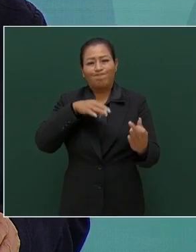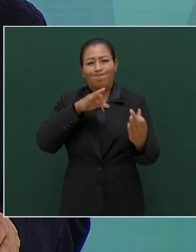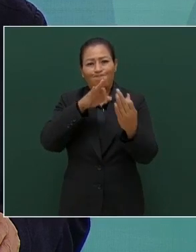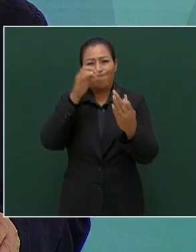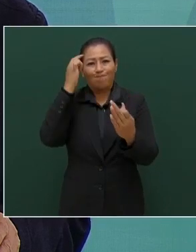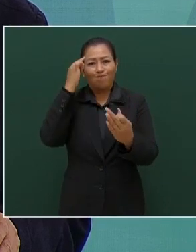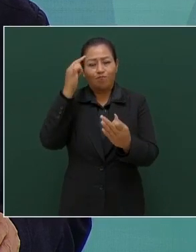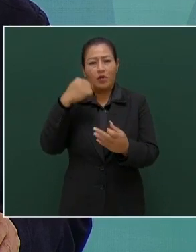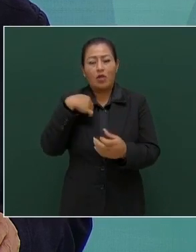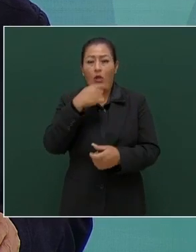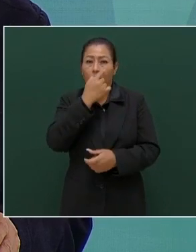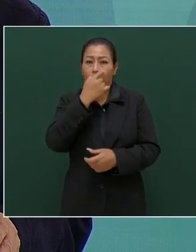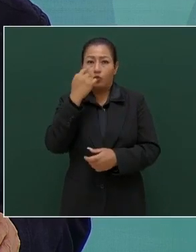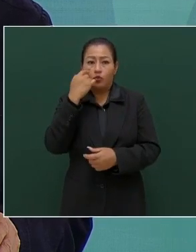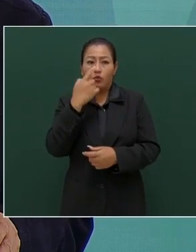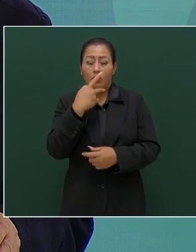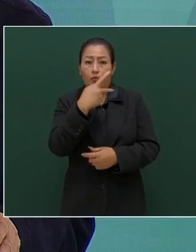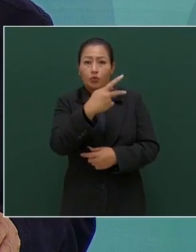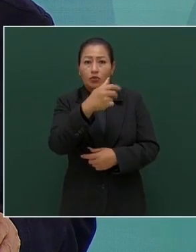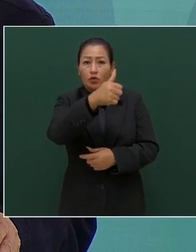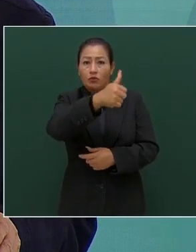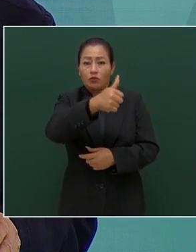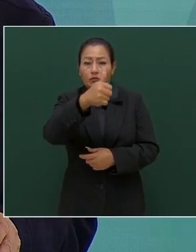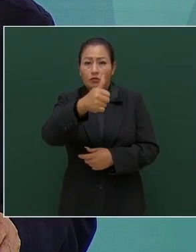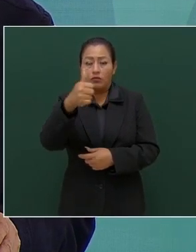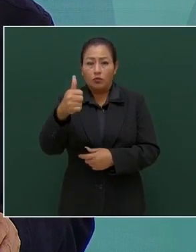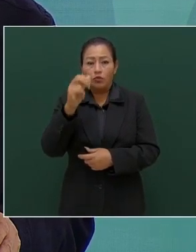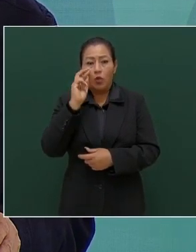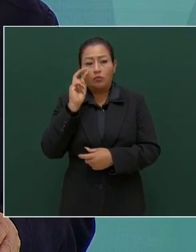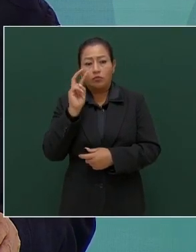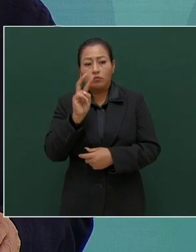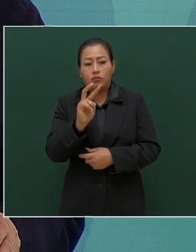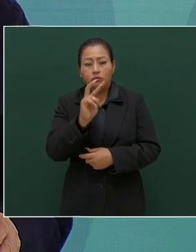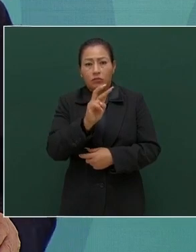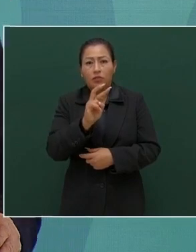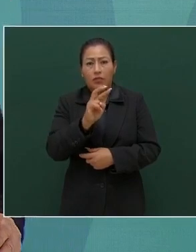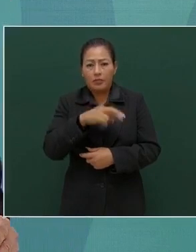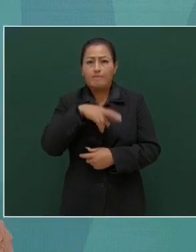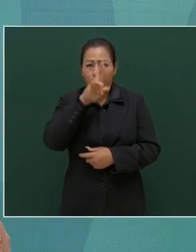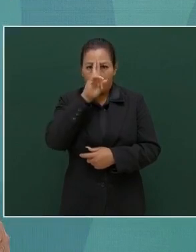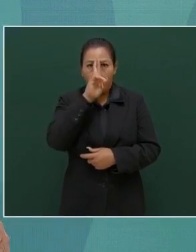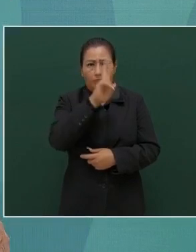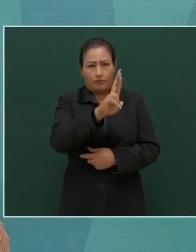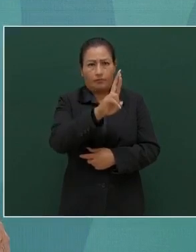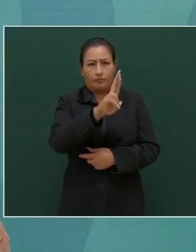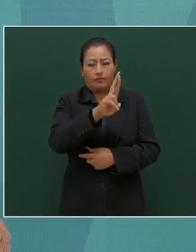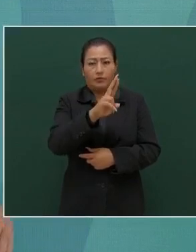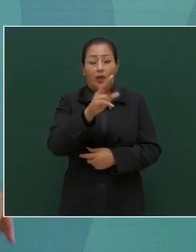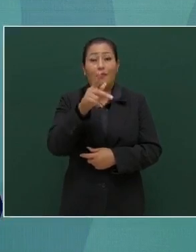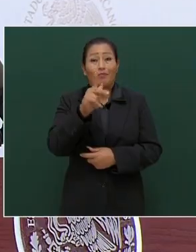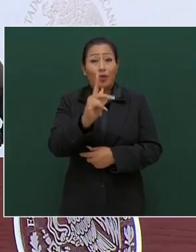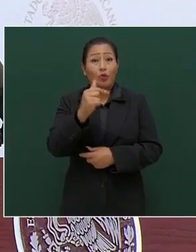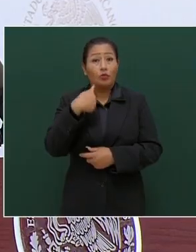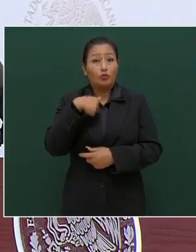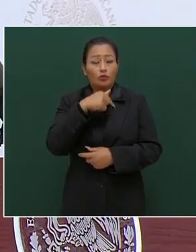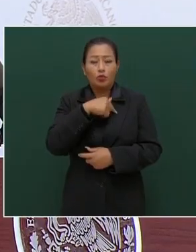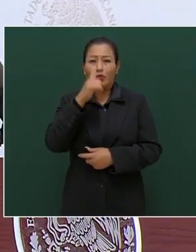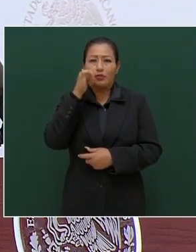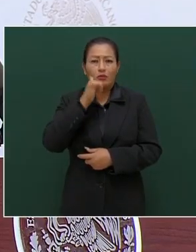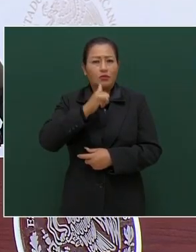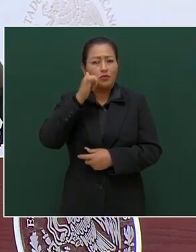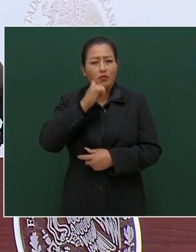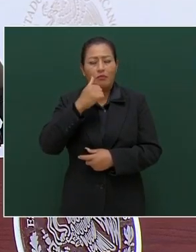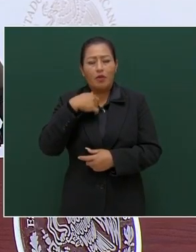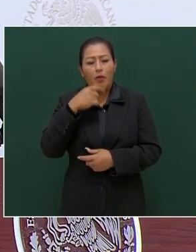respetamos los puntos de vista de todos, pero nosotros siempre vamos a